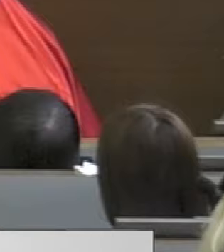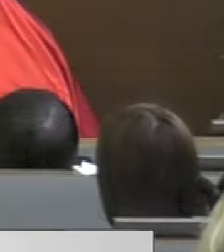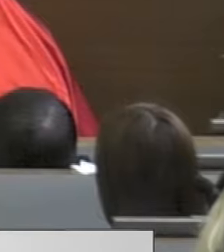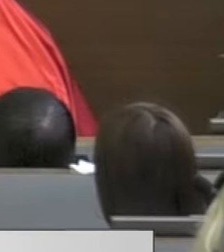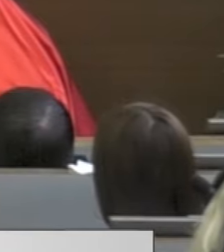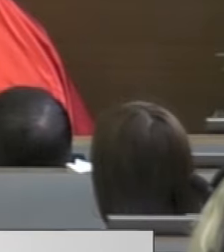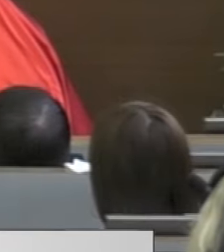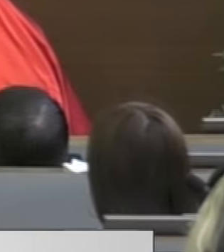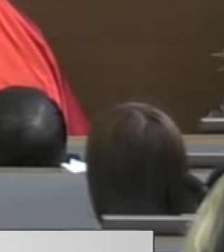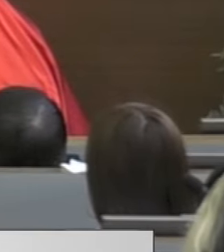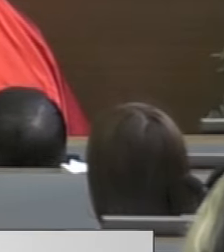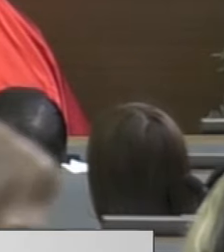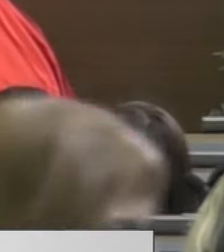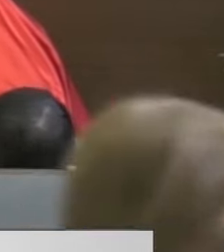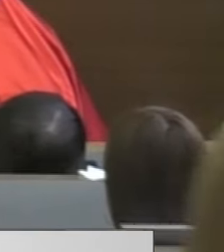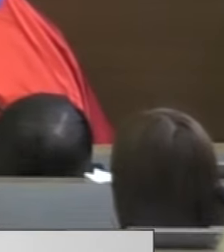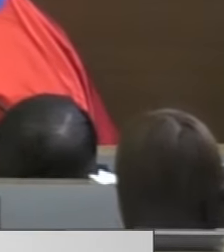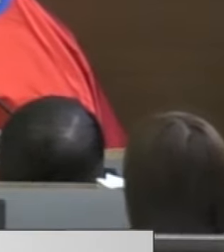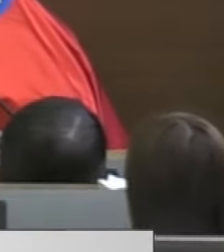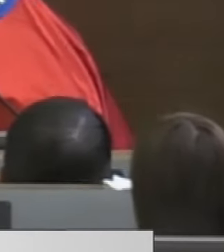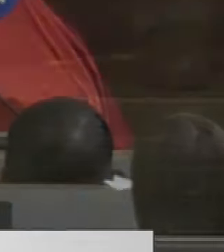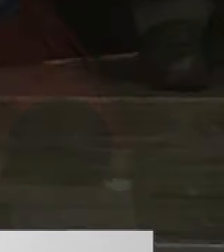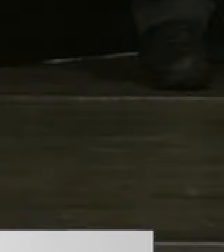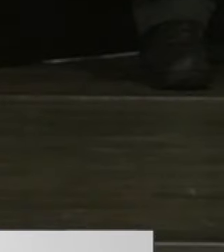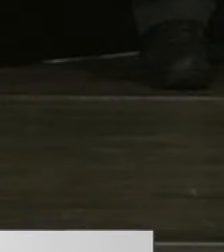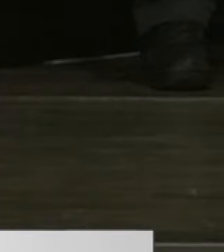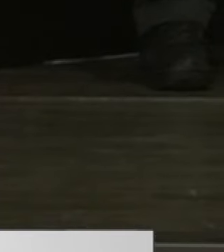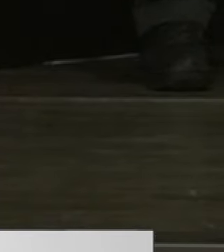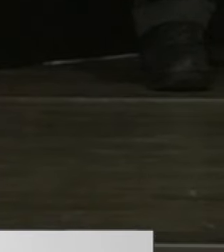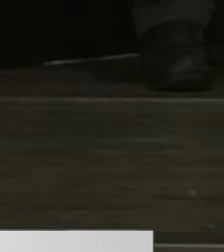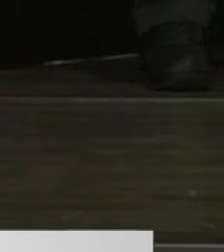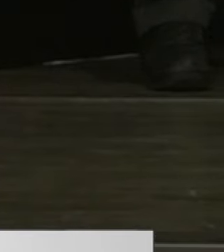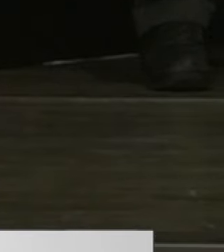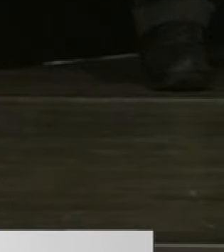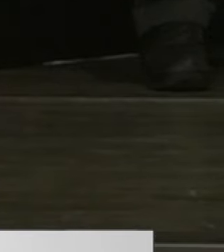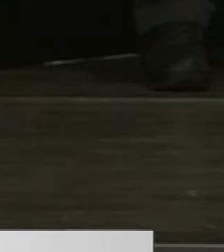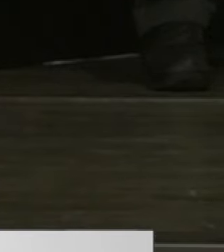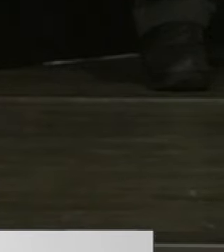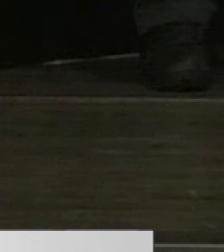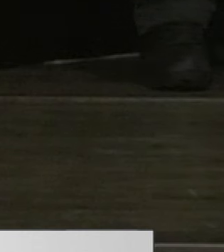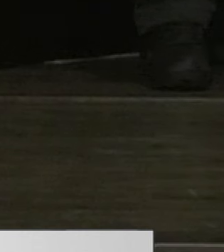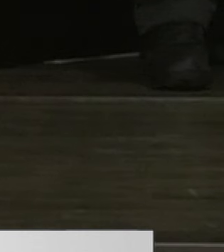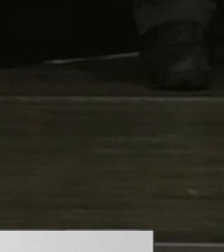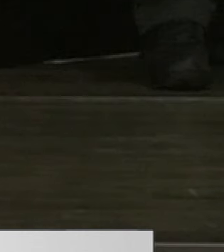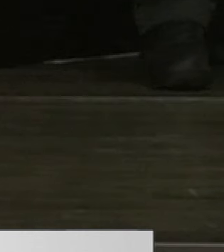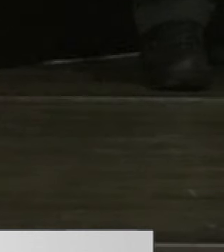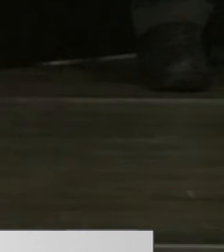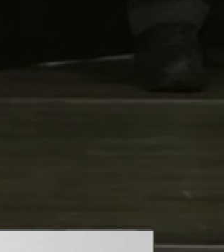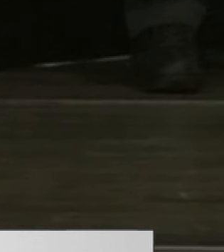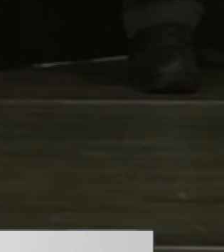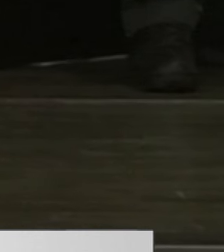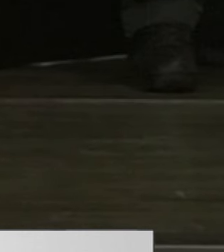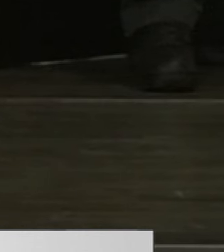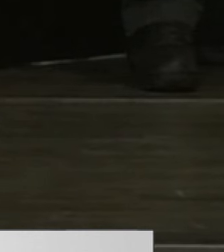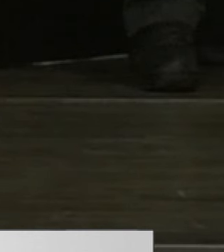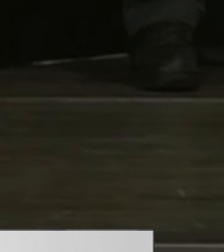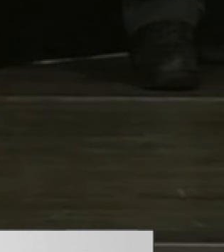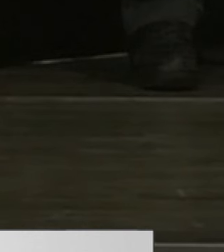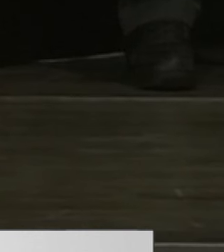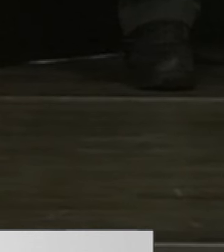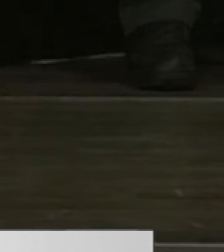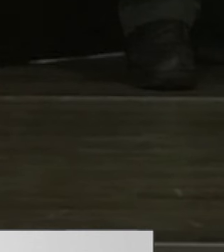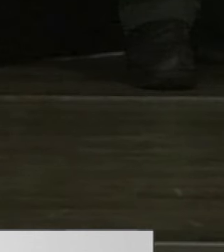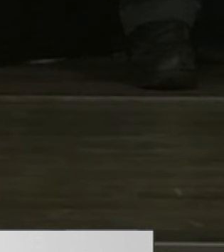se despiden a esta hora de la humorista, quien falleció ayer a los 61 años. Los detalles en